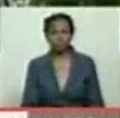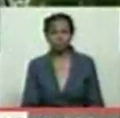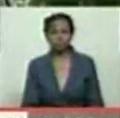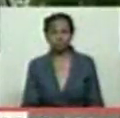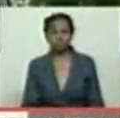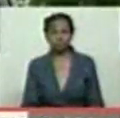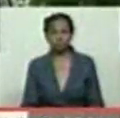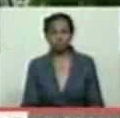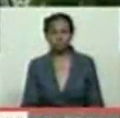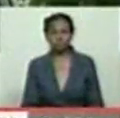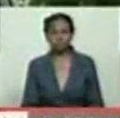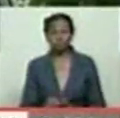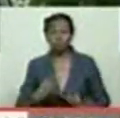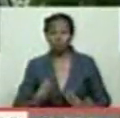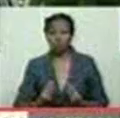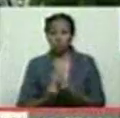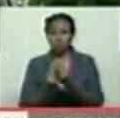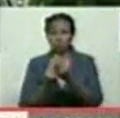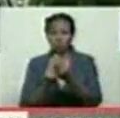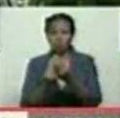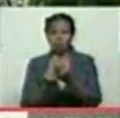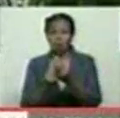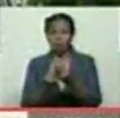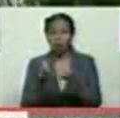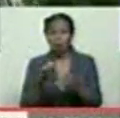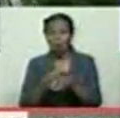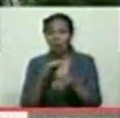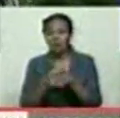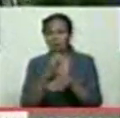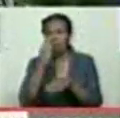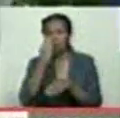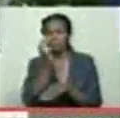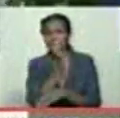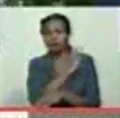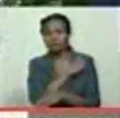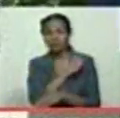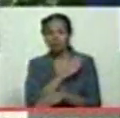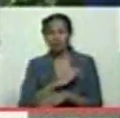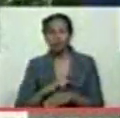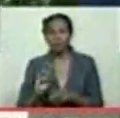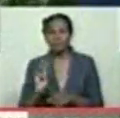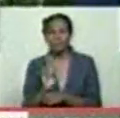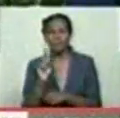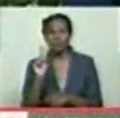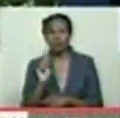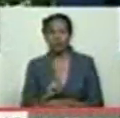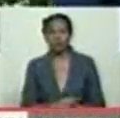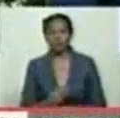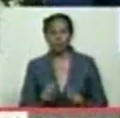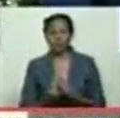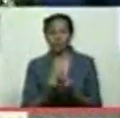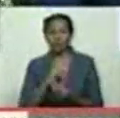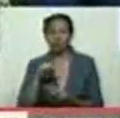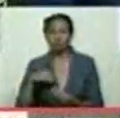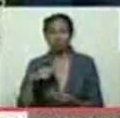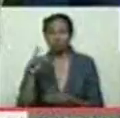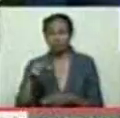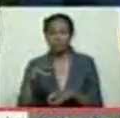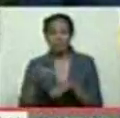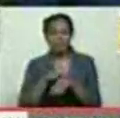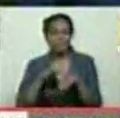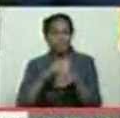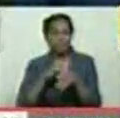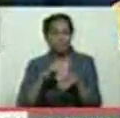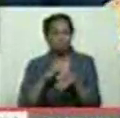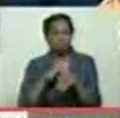2019. Acompaña al gobernador del estado Vargas, general jefe García Carneiro, así como el ministro del Poder Popular